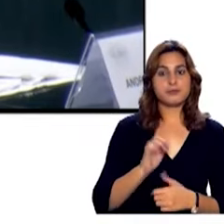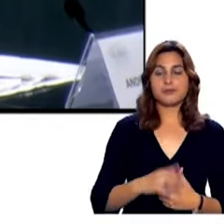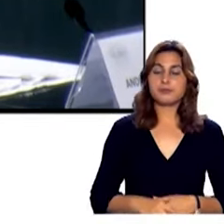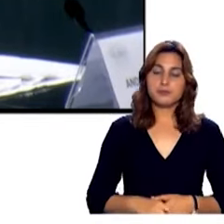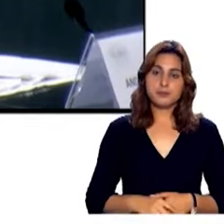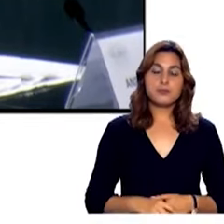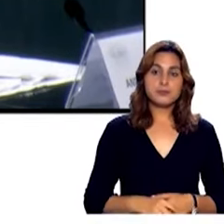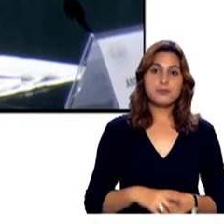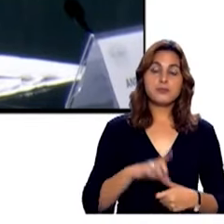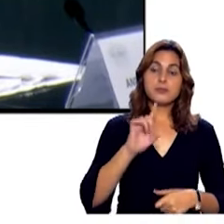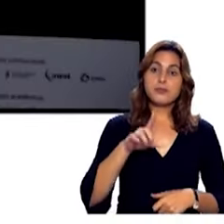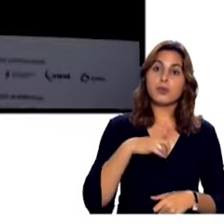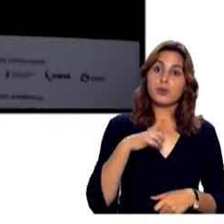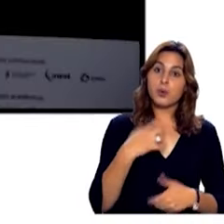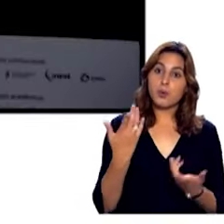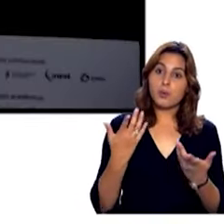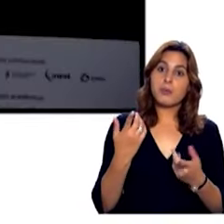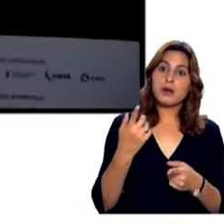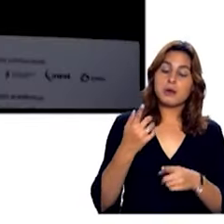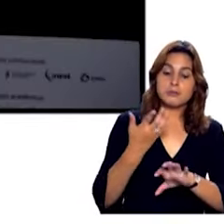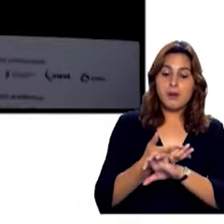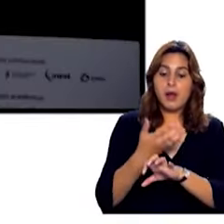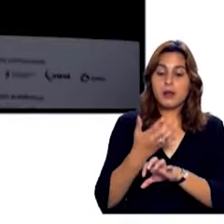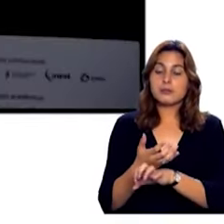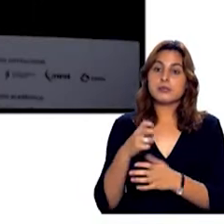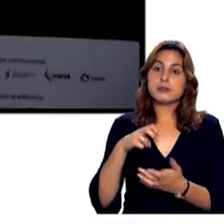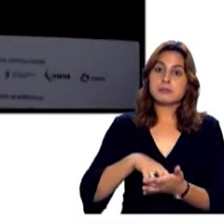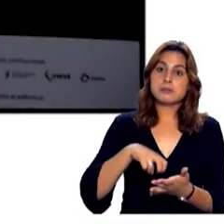por el orden público Y por la materia